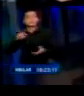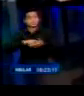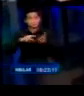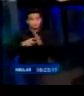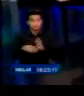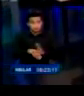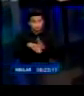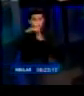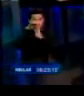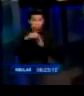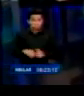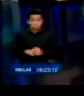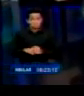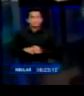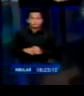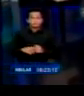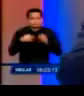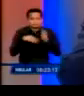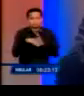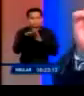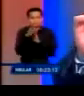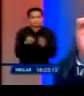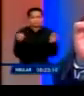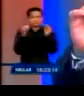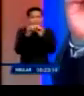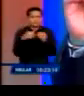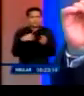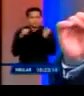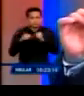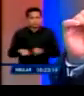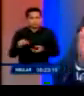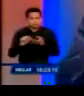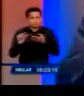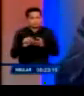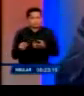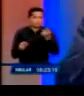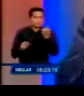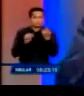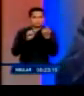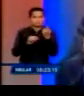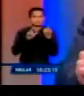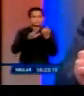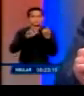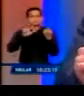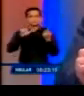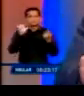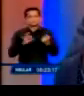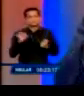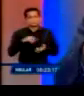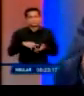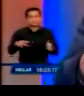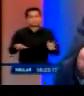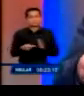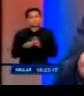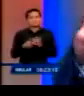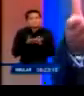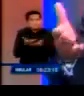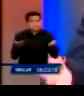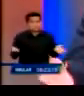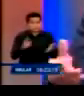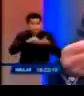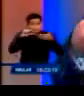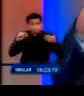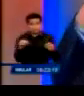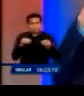un incremento de la rentabilidad. La rentabilidad creció en el mismo periodo de tiempo un 11.35%. ¿Qué es lo que esto refleja? Que el sistema